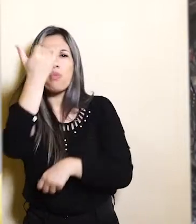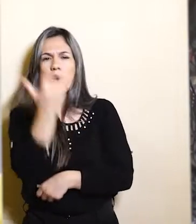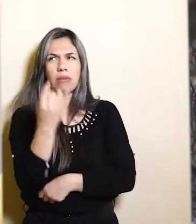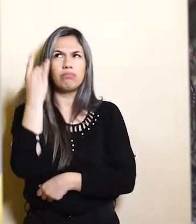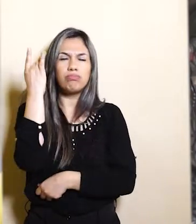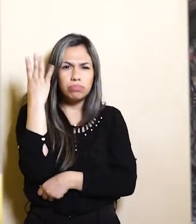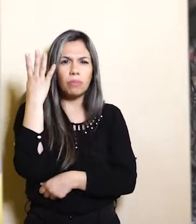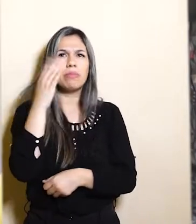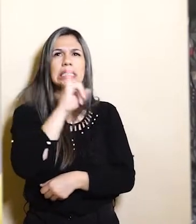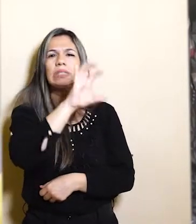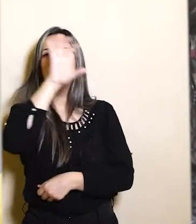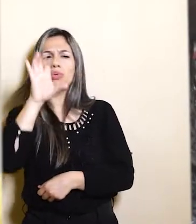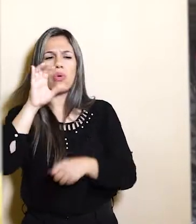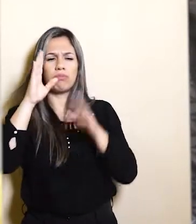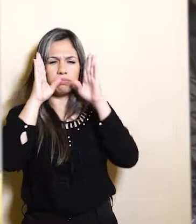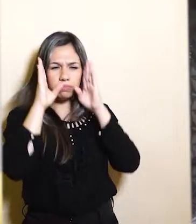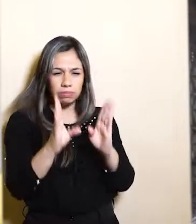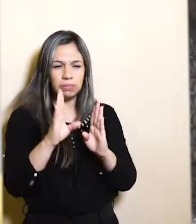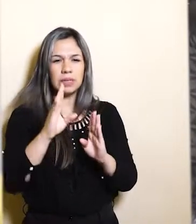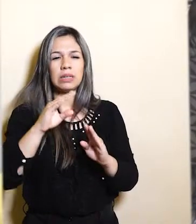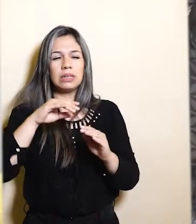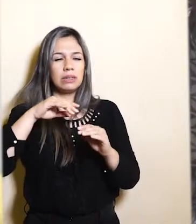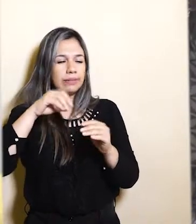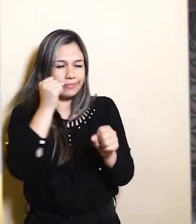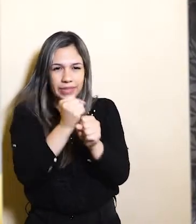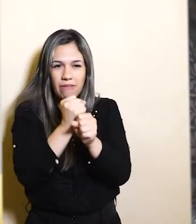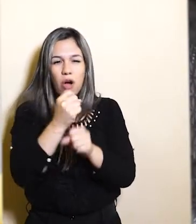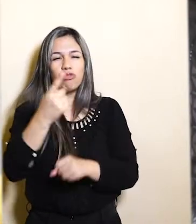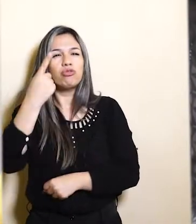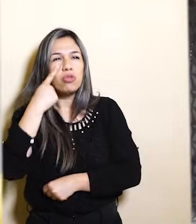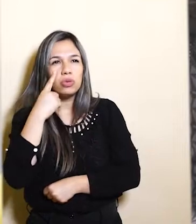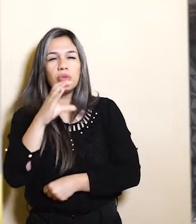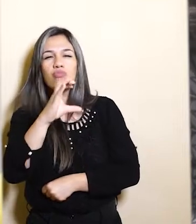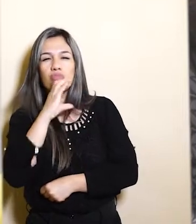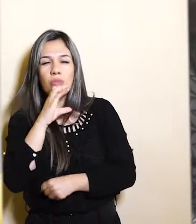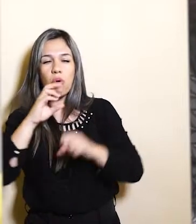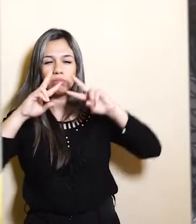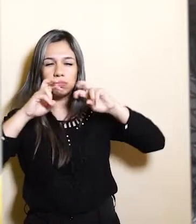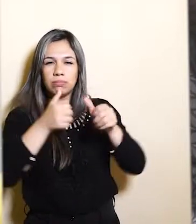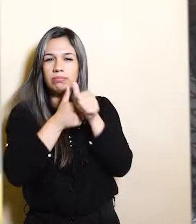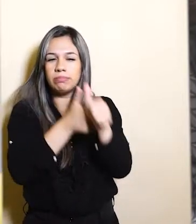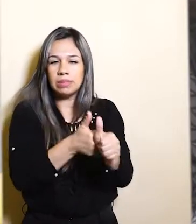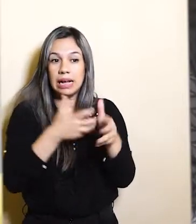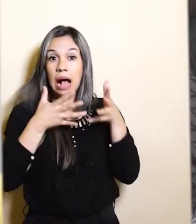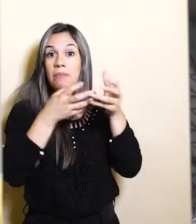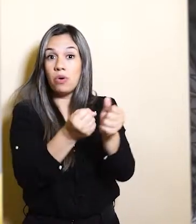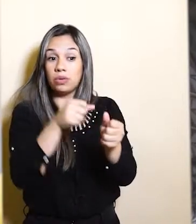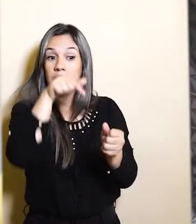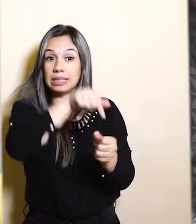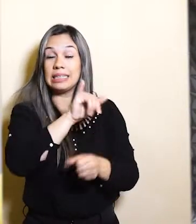las instituciones del Estado, con el compromiso, pero sobre todo con el conocimiento, para apoyar a las instancias, a